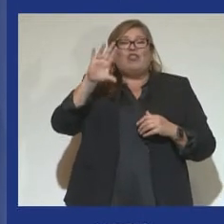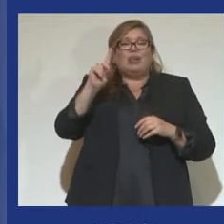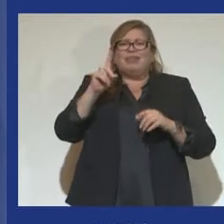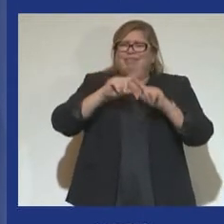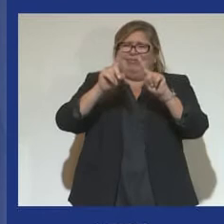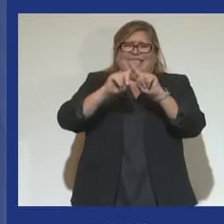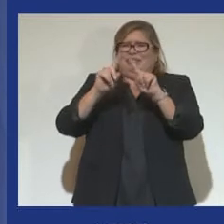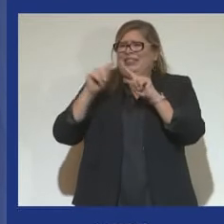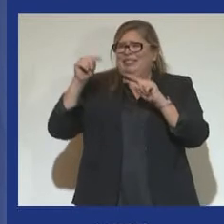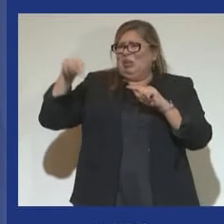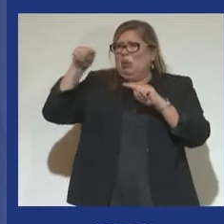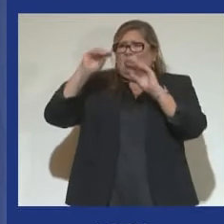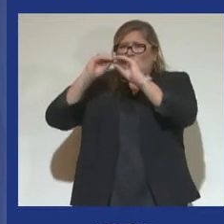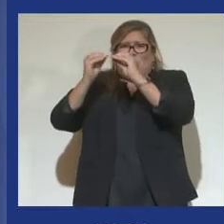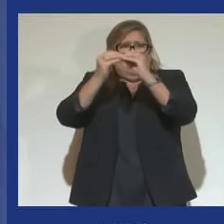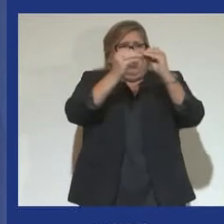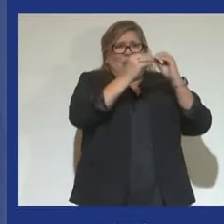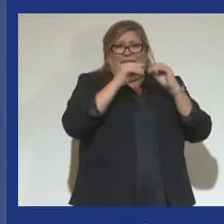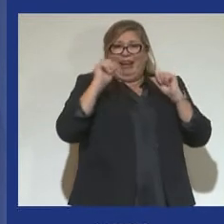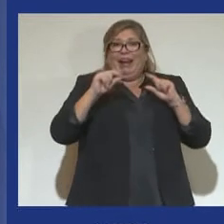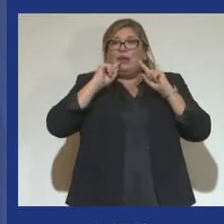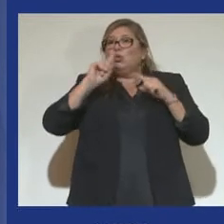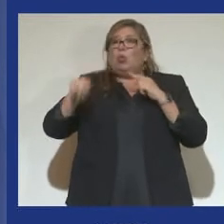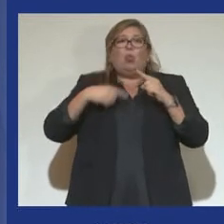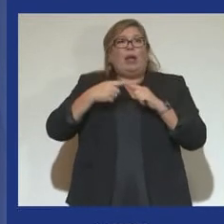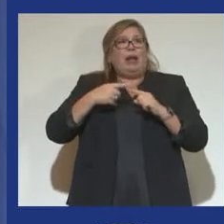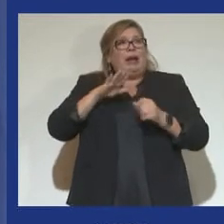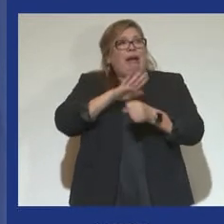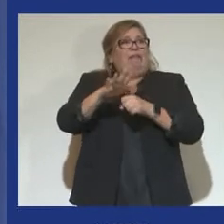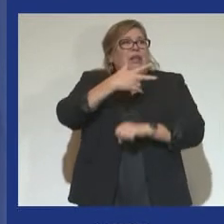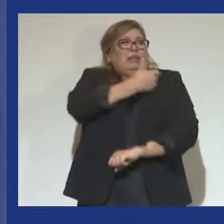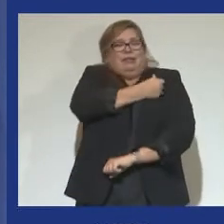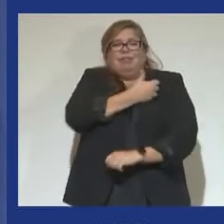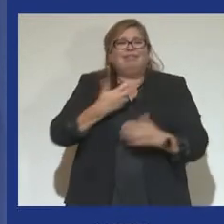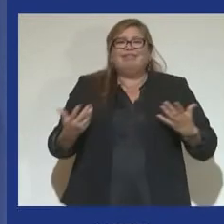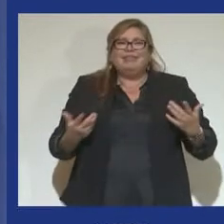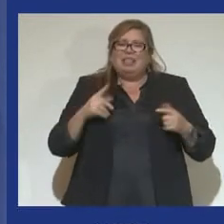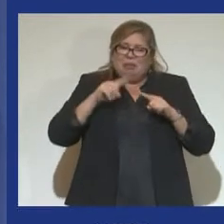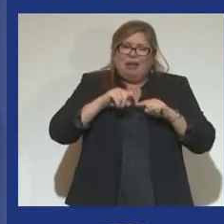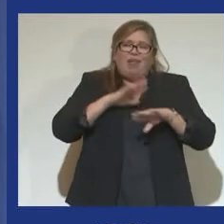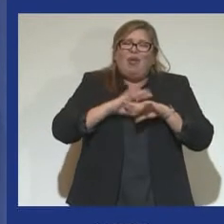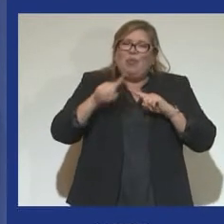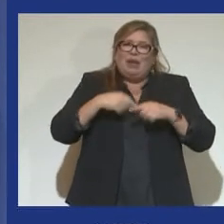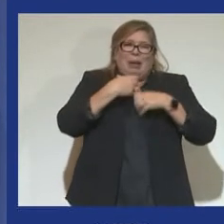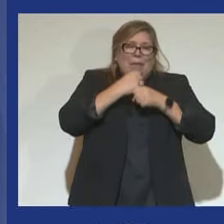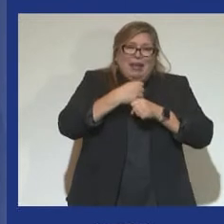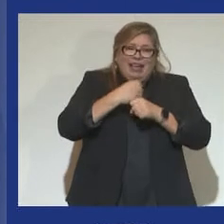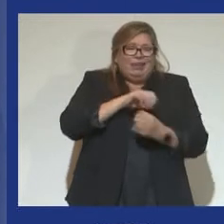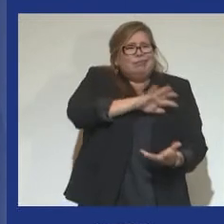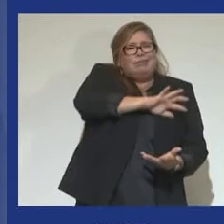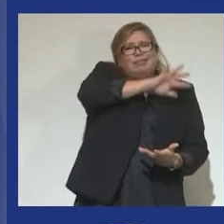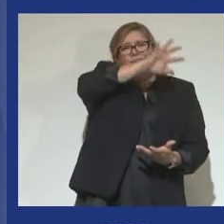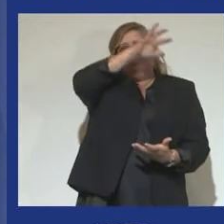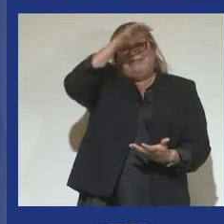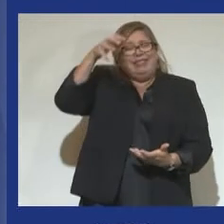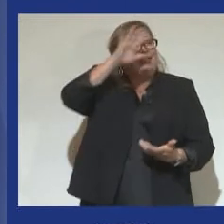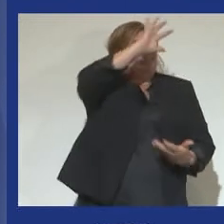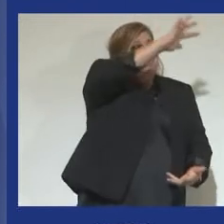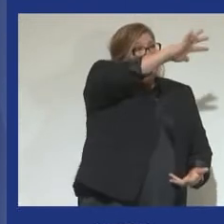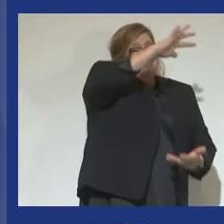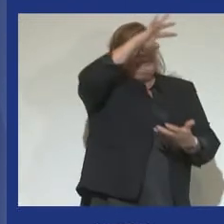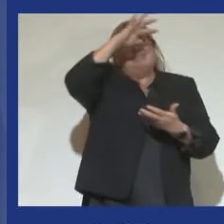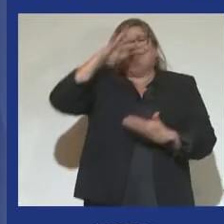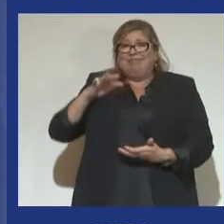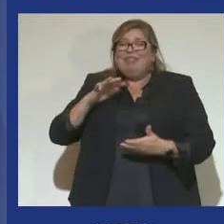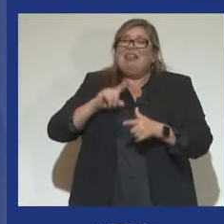de oxford no pueden responder esa pregunta es cuando se produzcan las vacunas a cierta escala y sean disponibles al